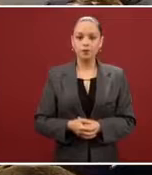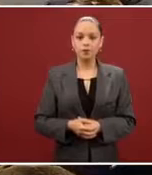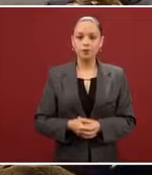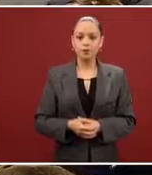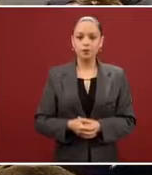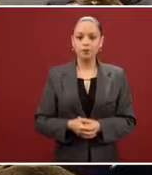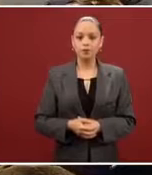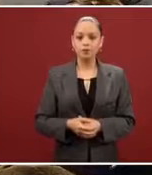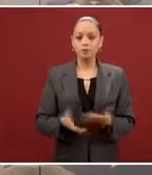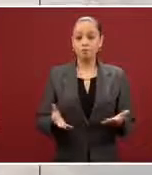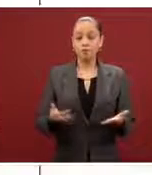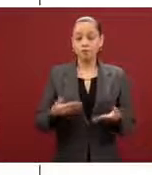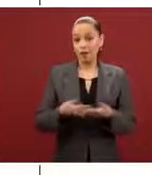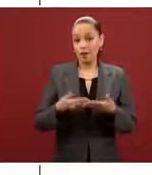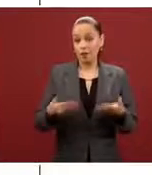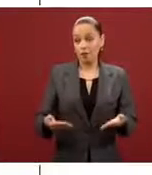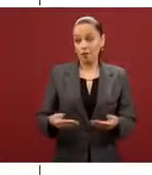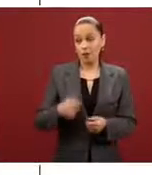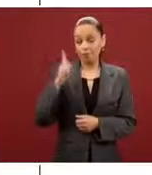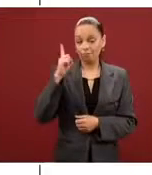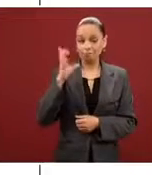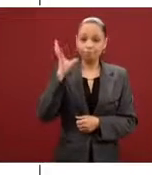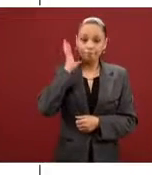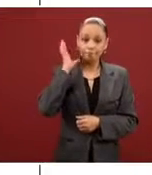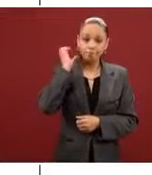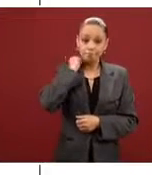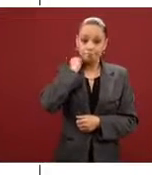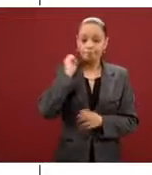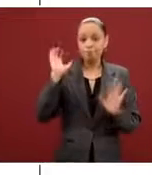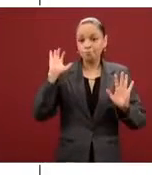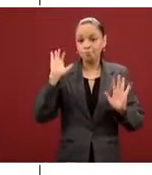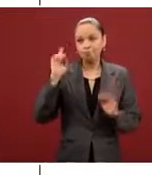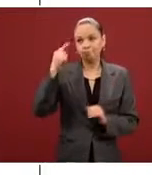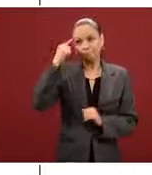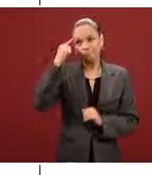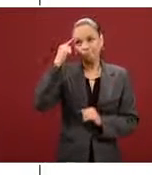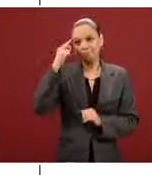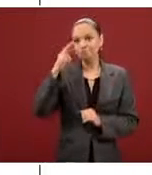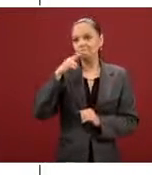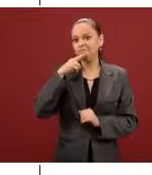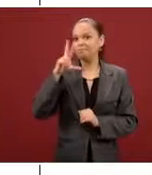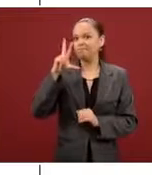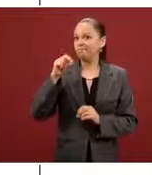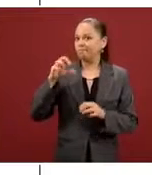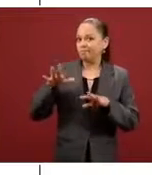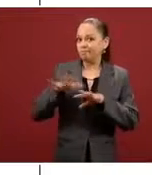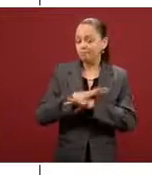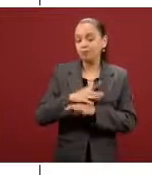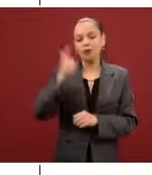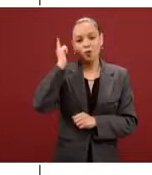A lo mejor ahora en el Senado cambian de parecer, ojalá,